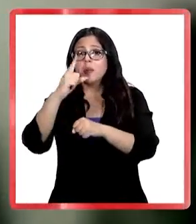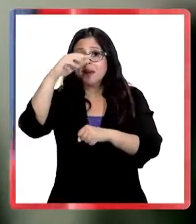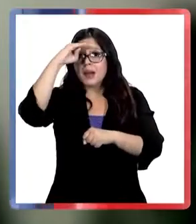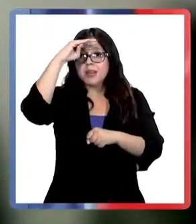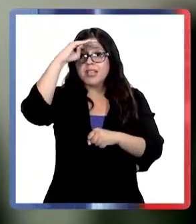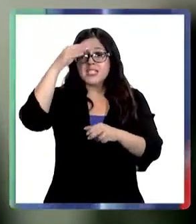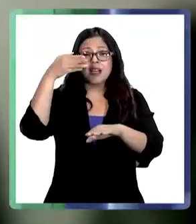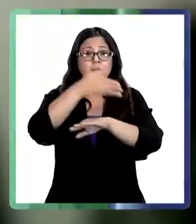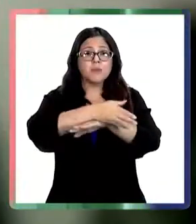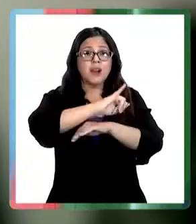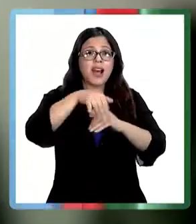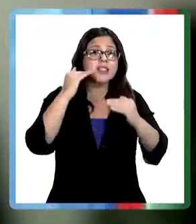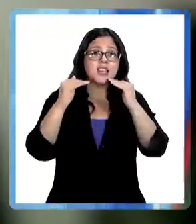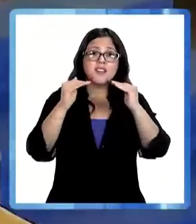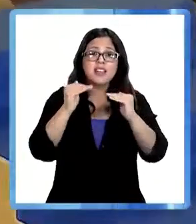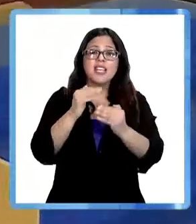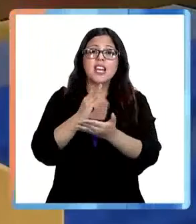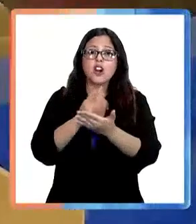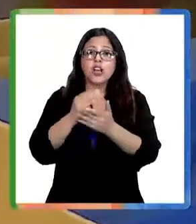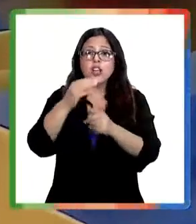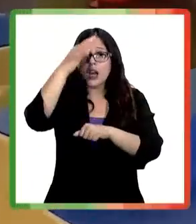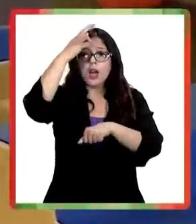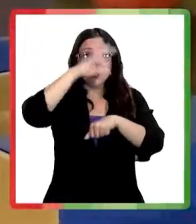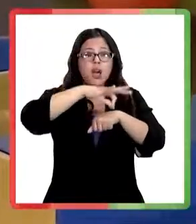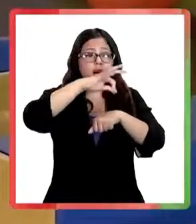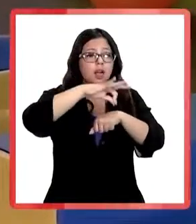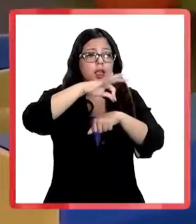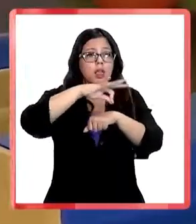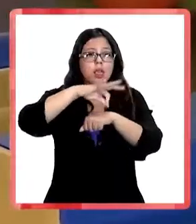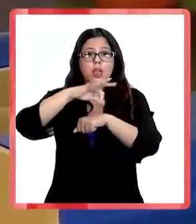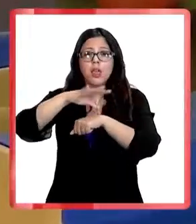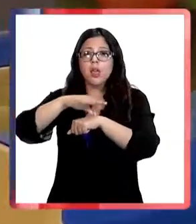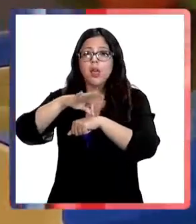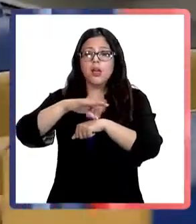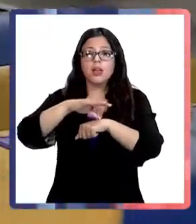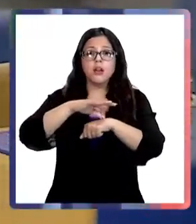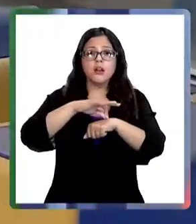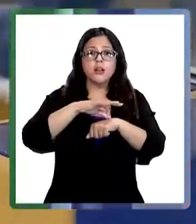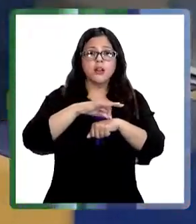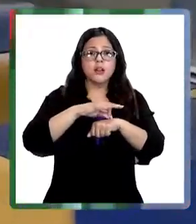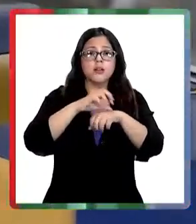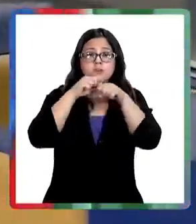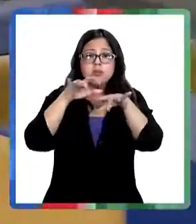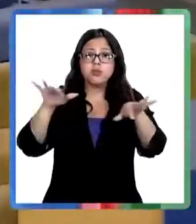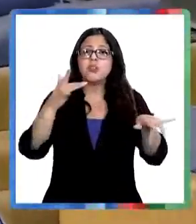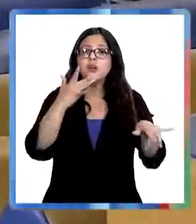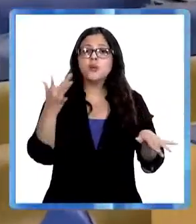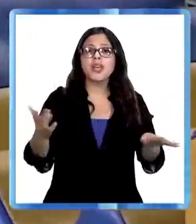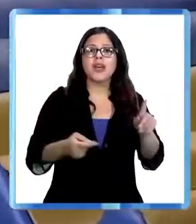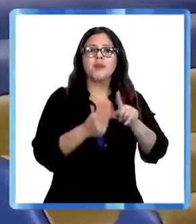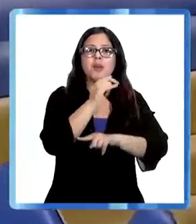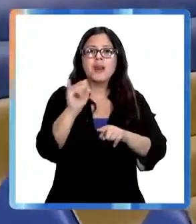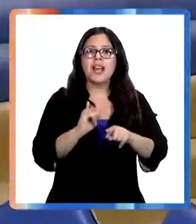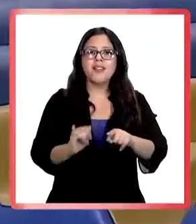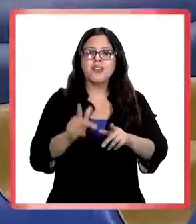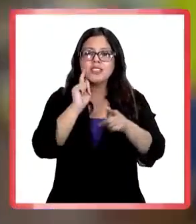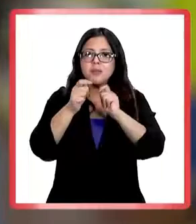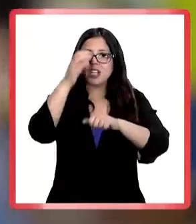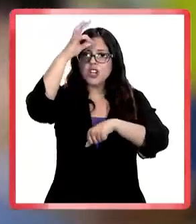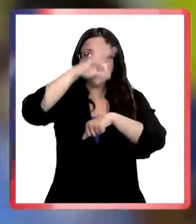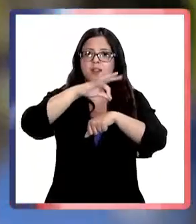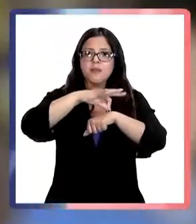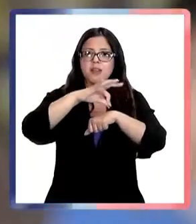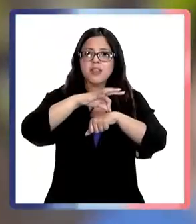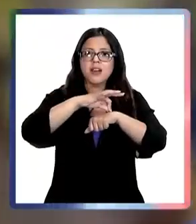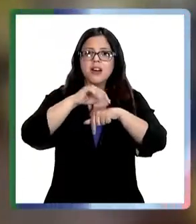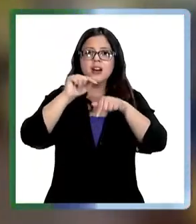primera experiencia jardín infantil, escolar, y se empieza a infectar recurrentemente de cuadros virales. ¿Por qué? Porque es la primera vez que se exponen a un virus